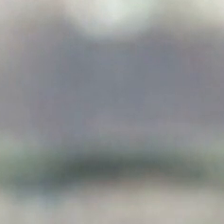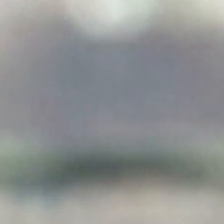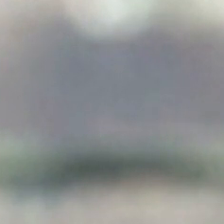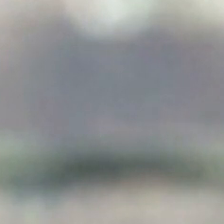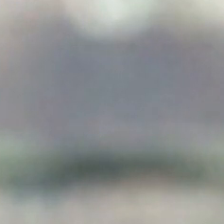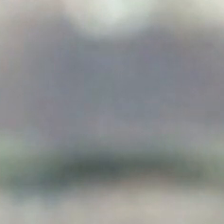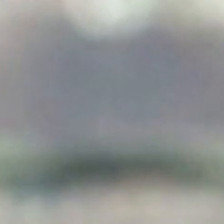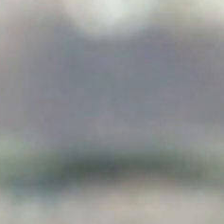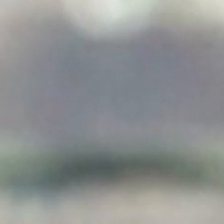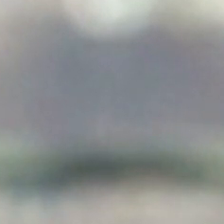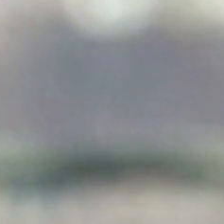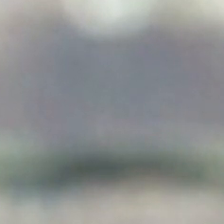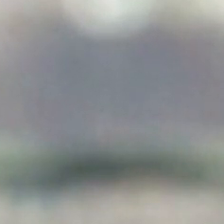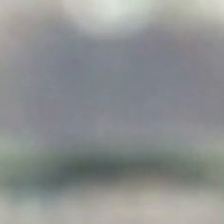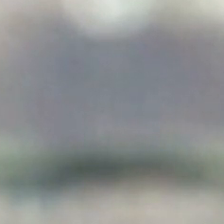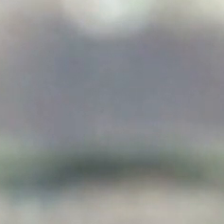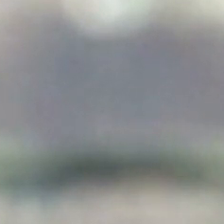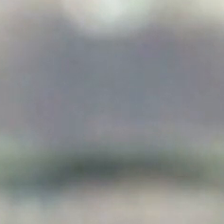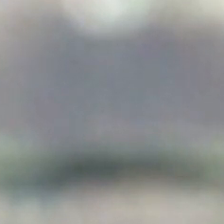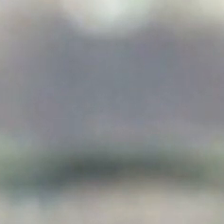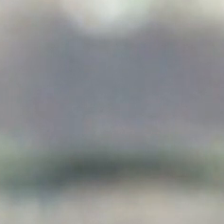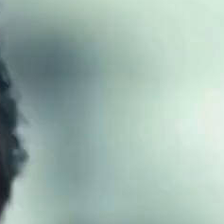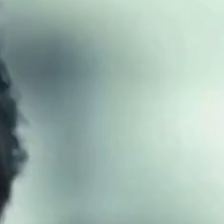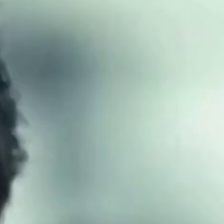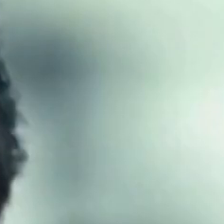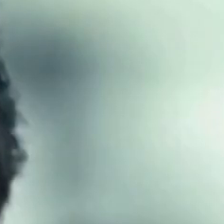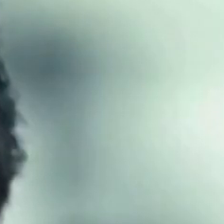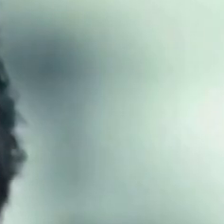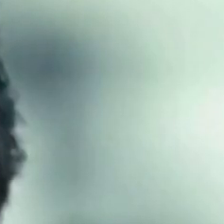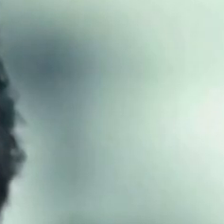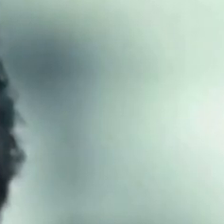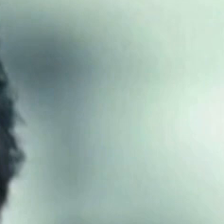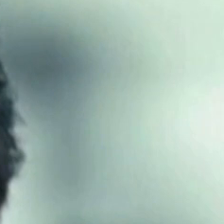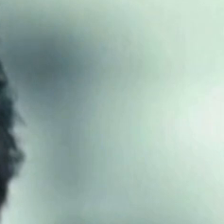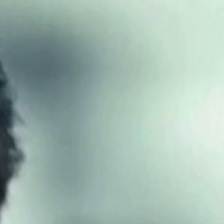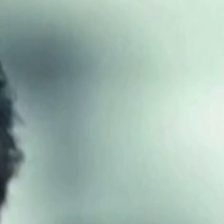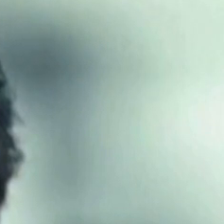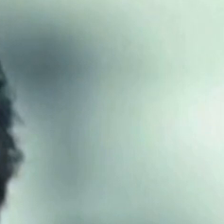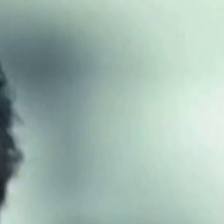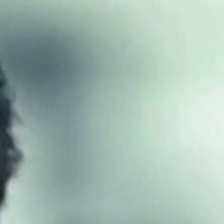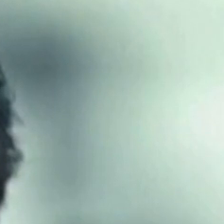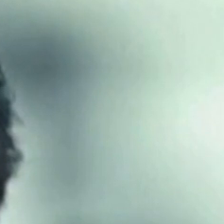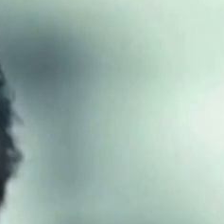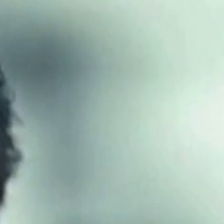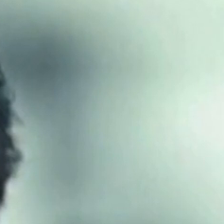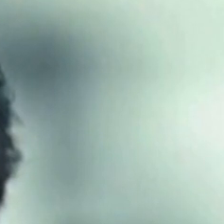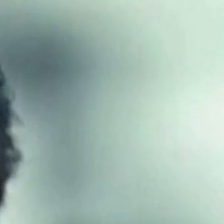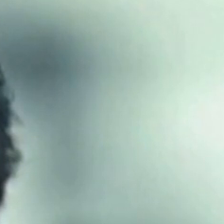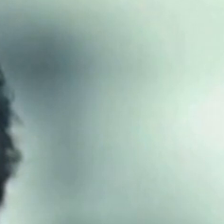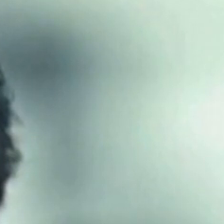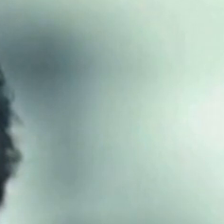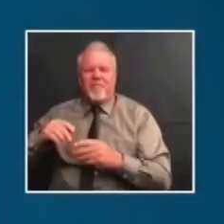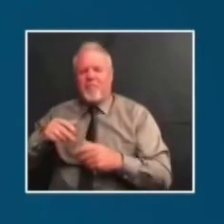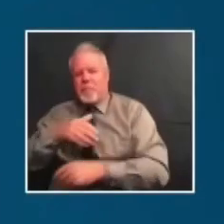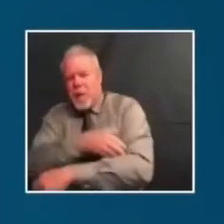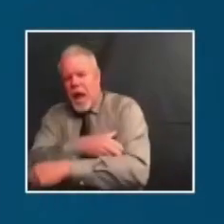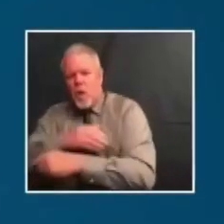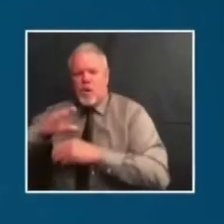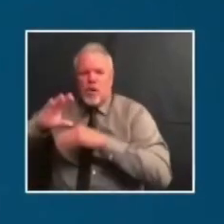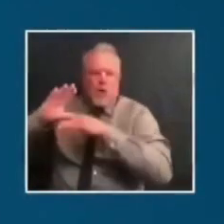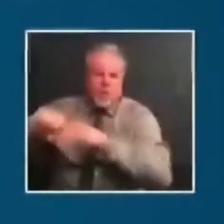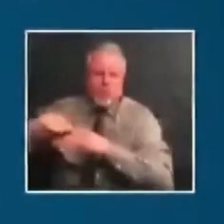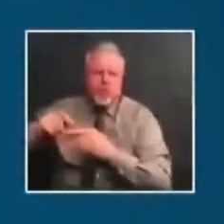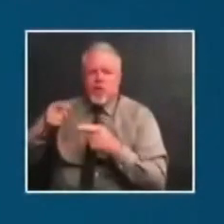del gobernador no siguieron sus propias normas para denunciar el acoso sexual y no hicieron un seguimiento adecuado cuando este se